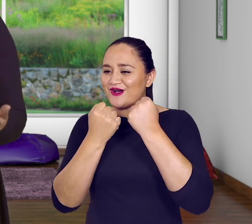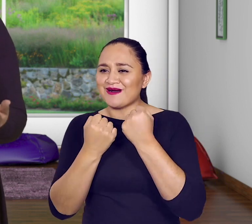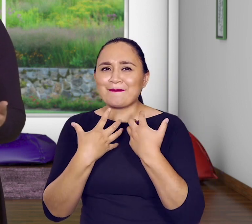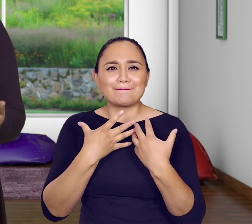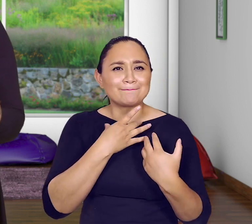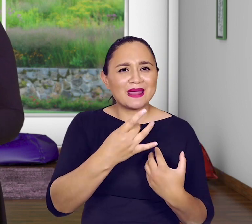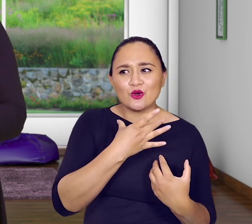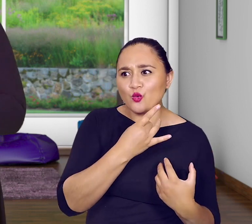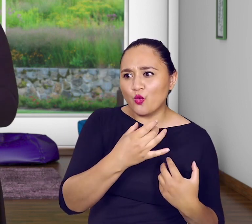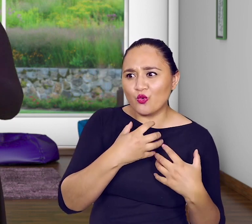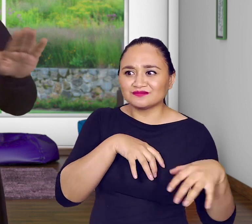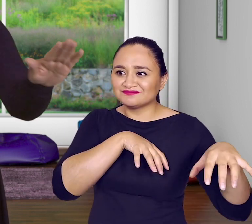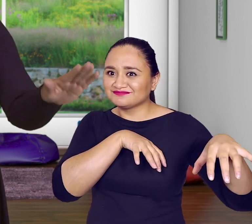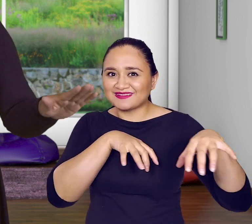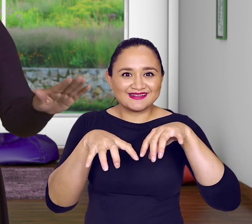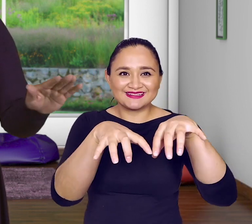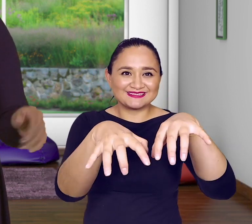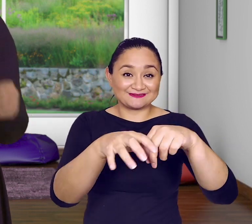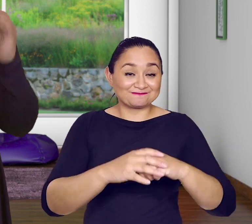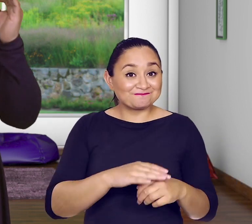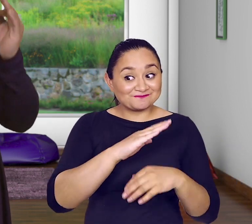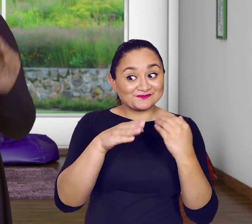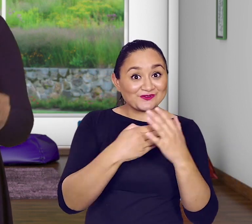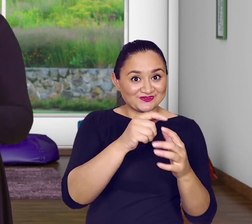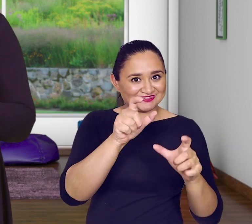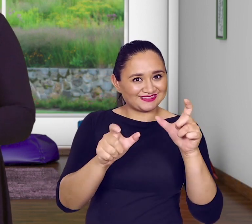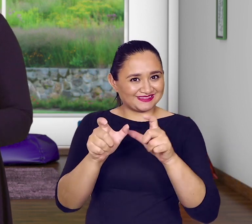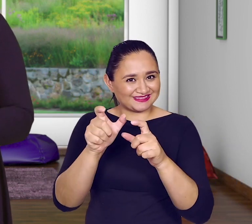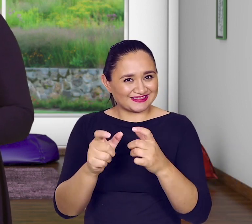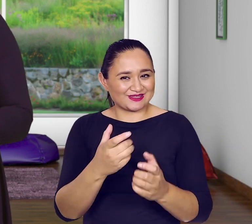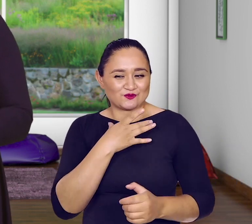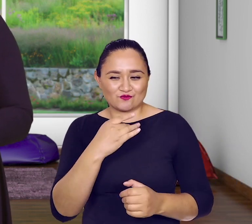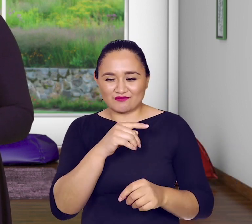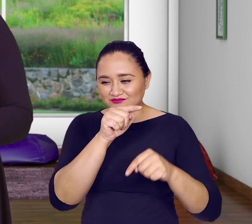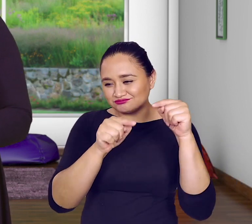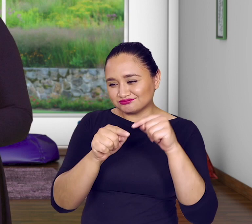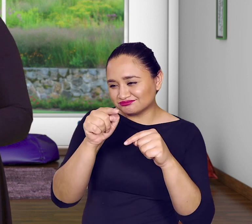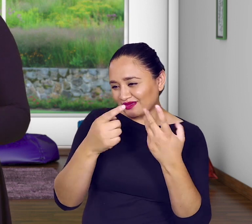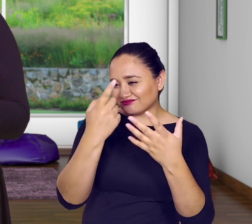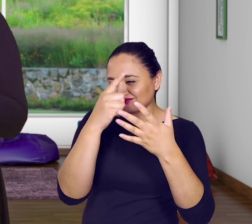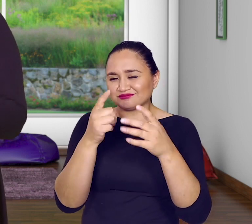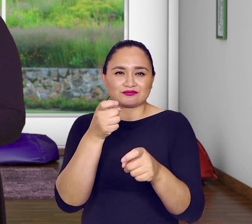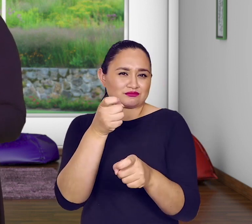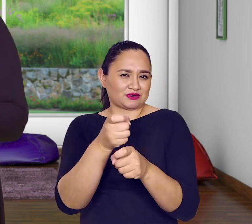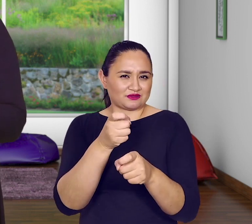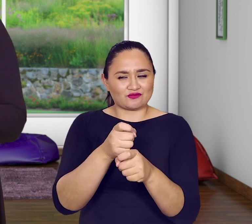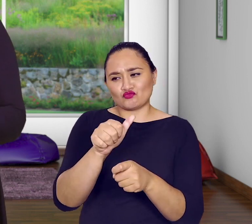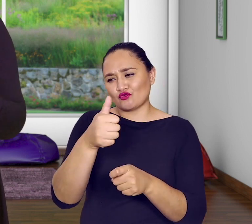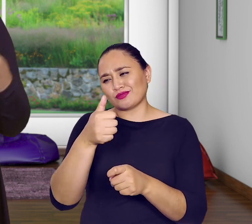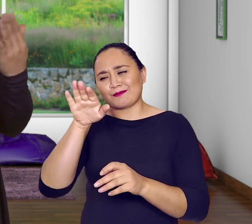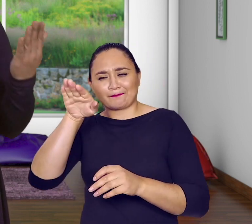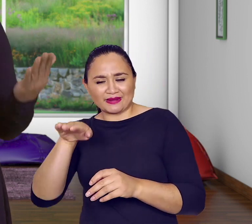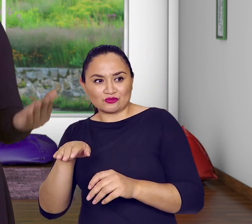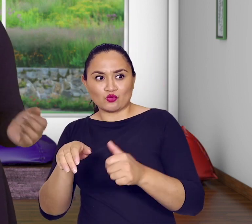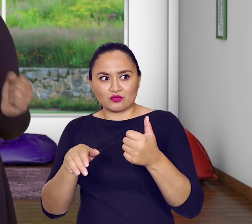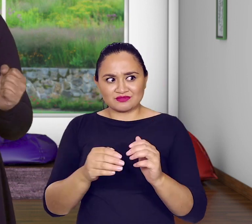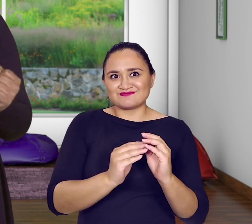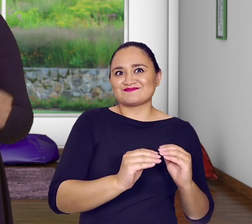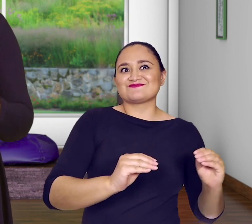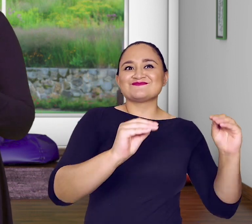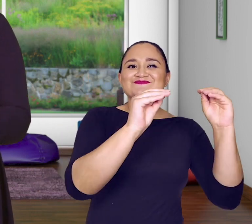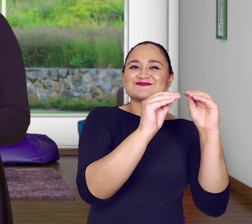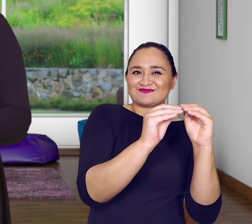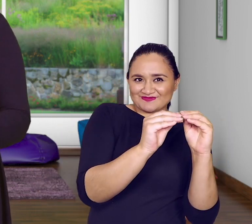cierta actividad a todas las personas nos gustan algunas tareas específicas más que otras o somos muy